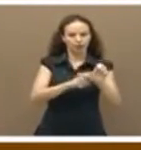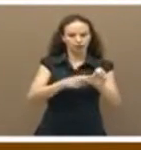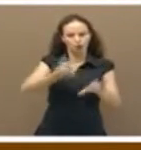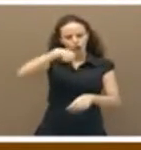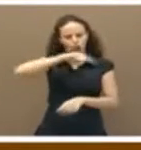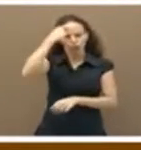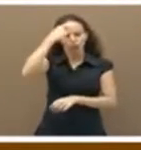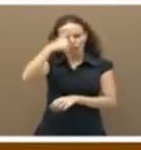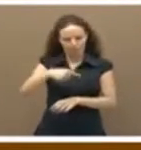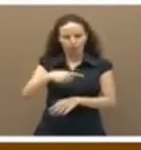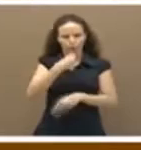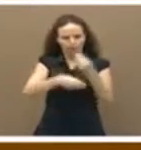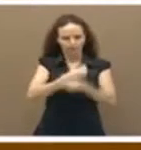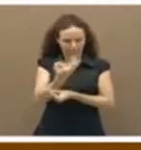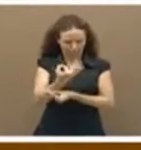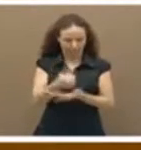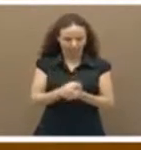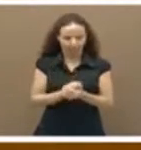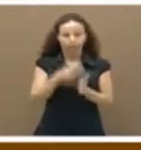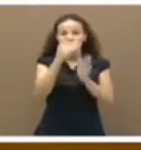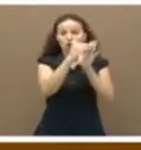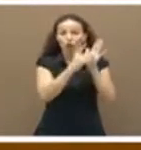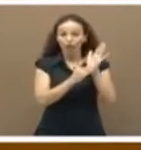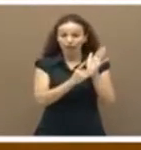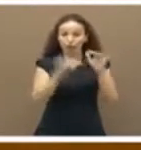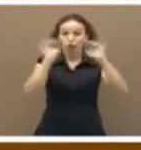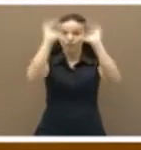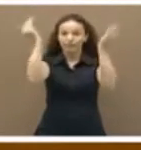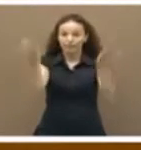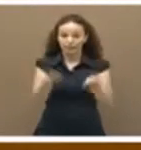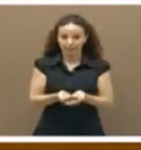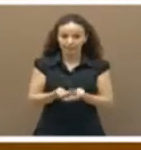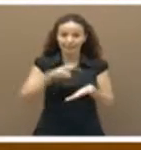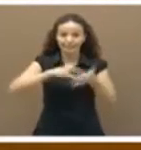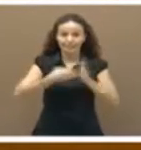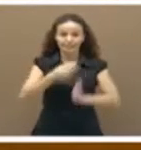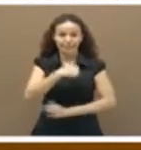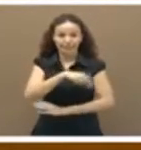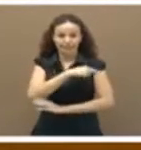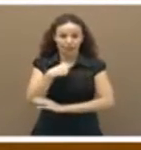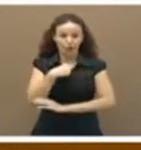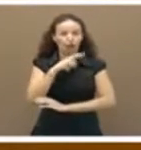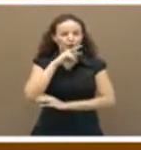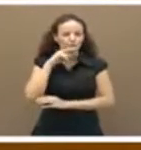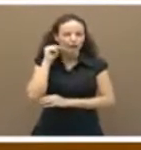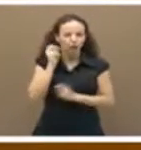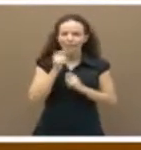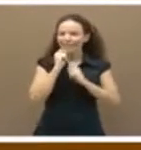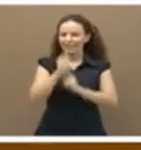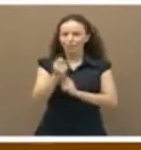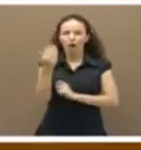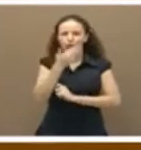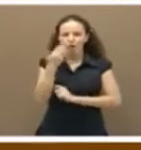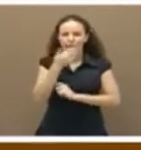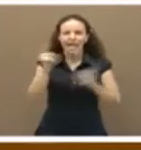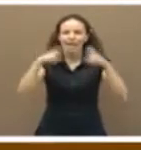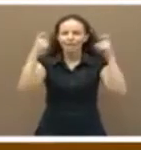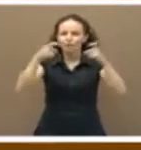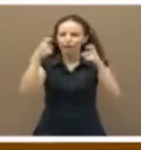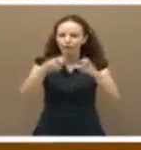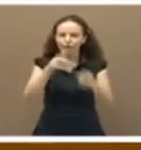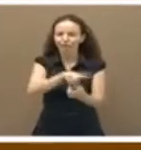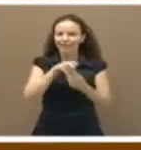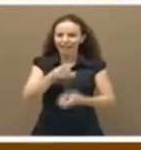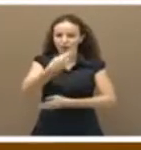siguiente. Estos datos, la universalidad real del sistema sanitario, el valor que otorgamos a la escuela, el esfuerzo fiscal que